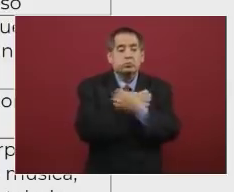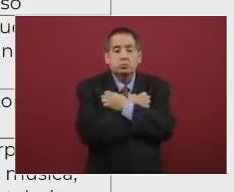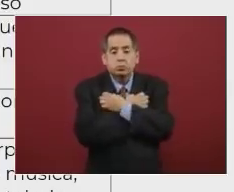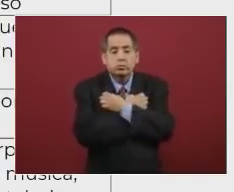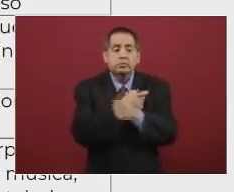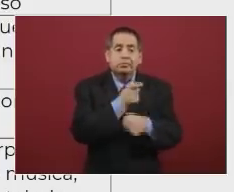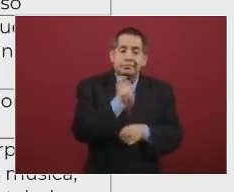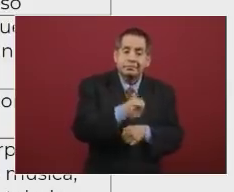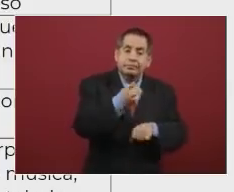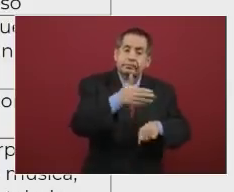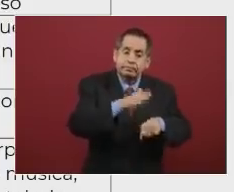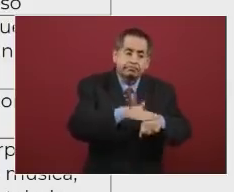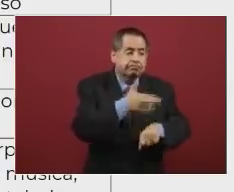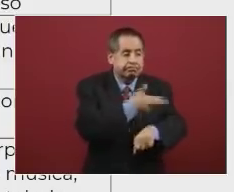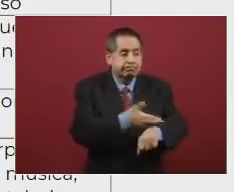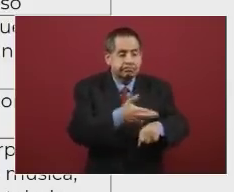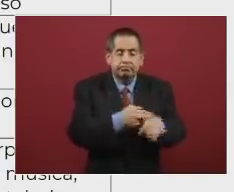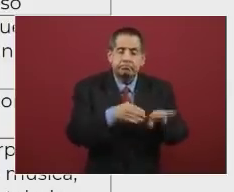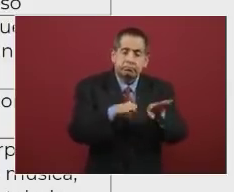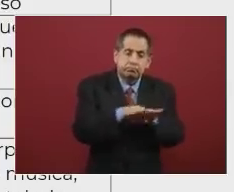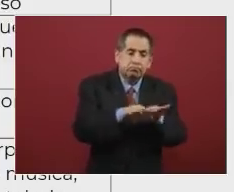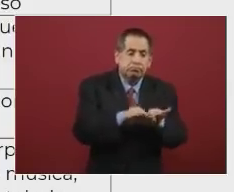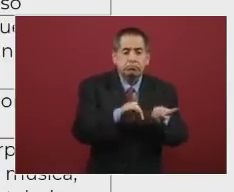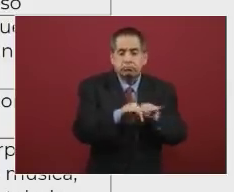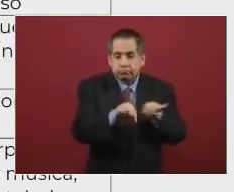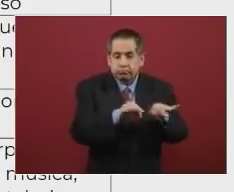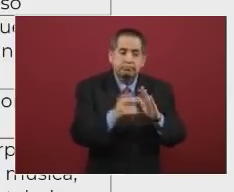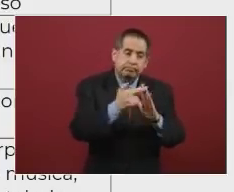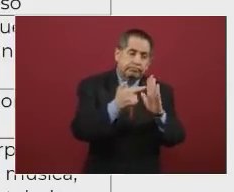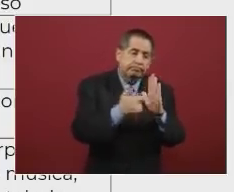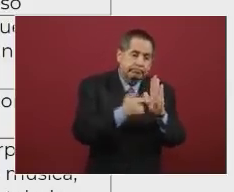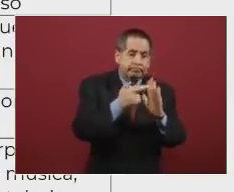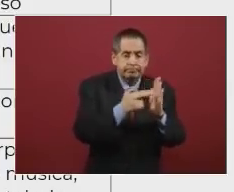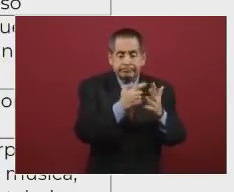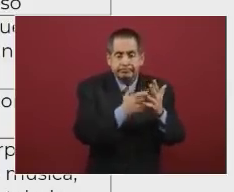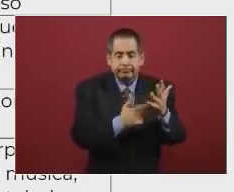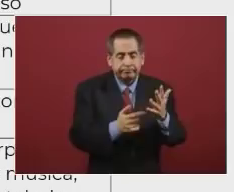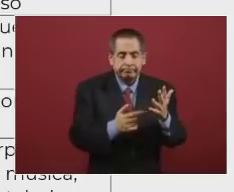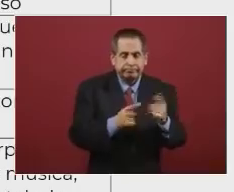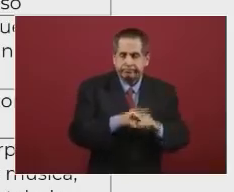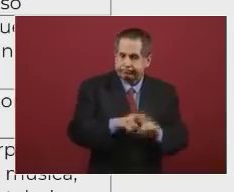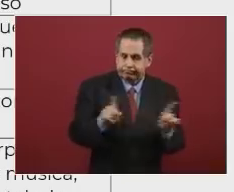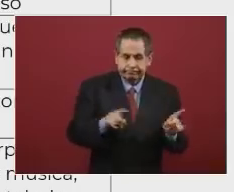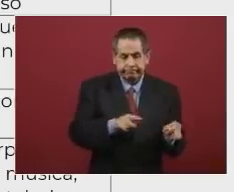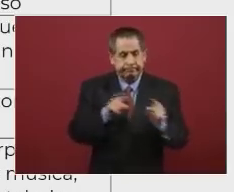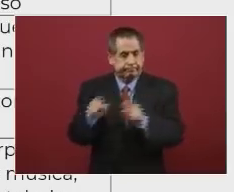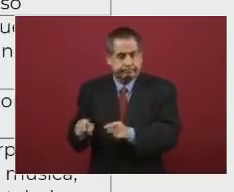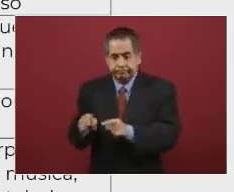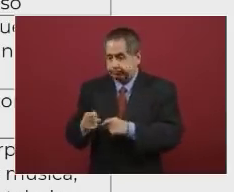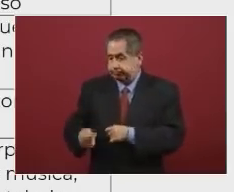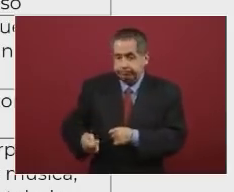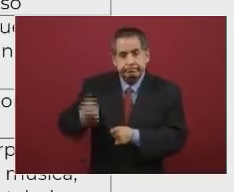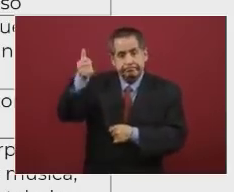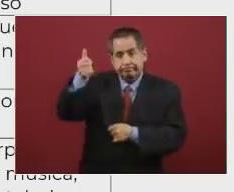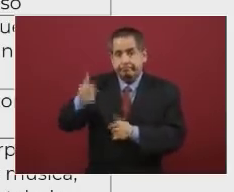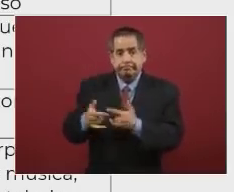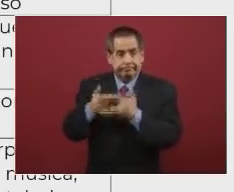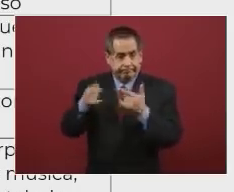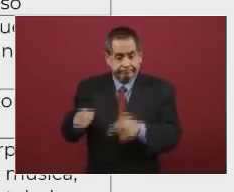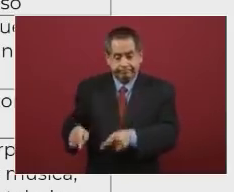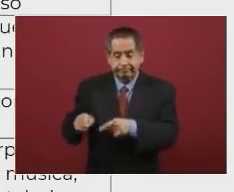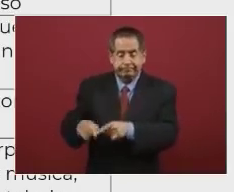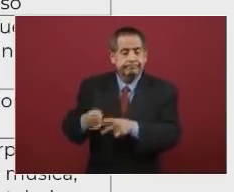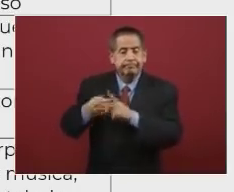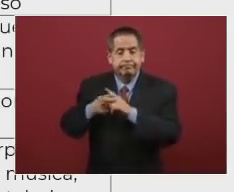Esta iniciativa es integral porque por primera vez en la historia de la educación se abarca desde el nivel